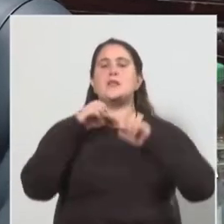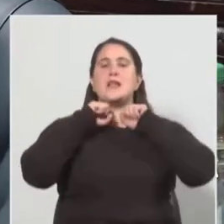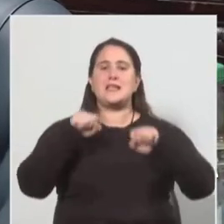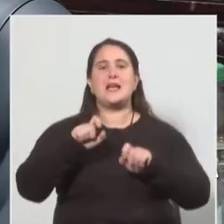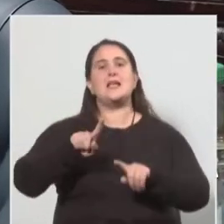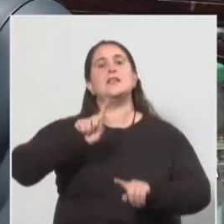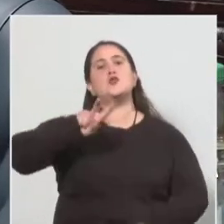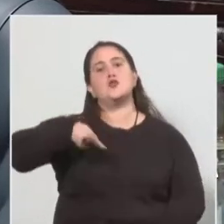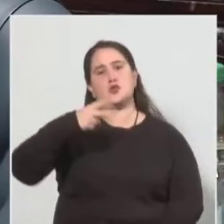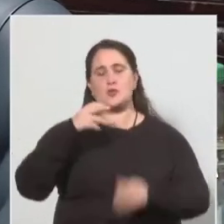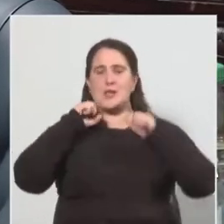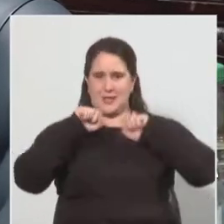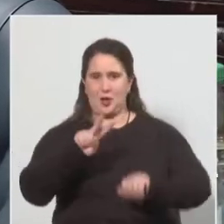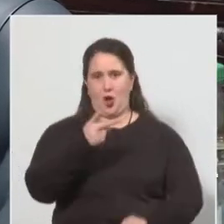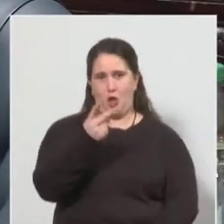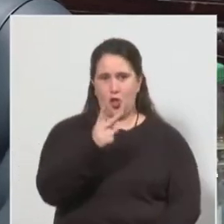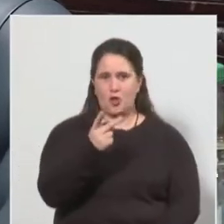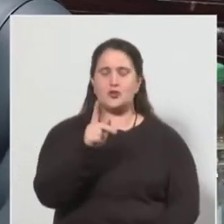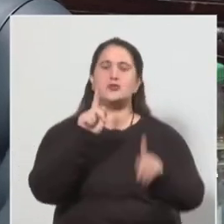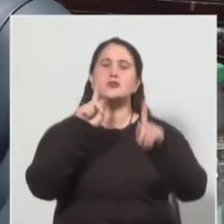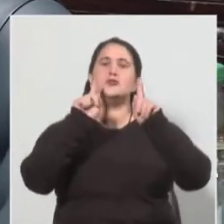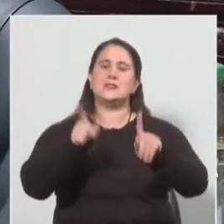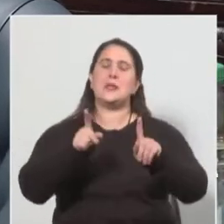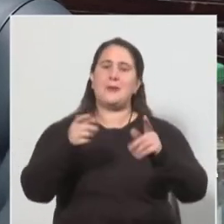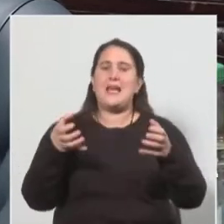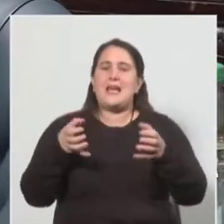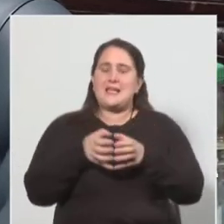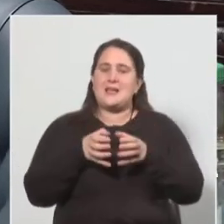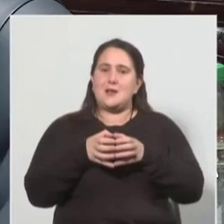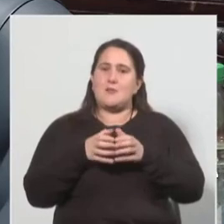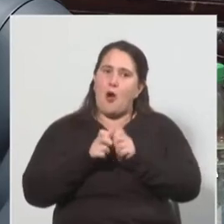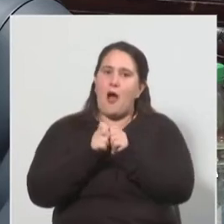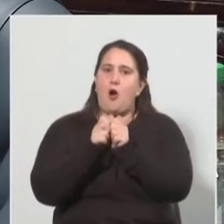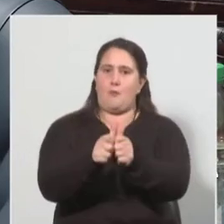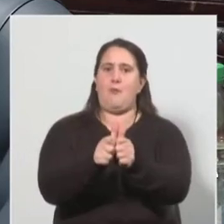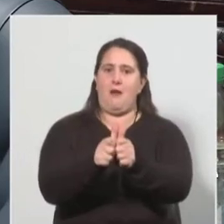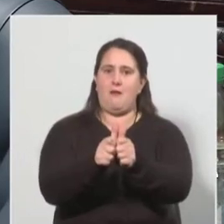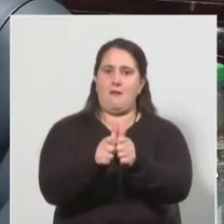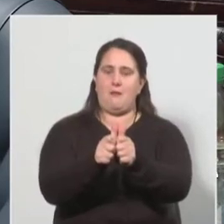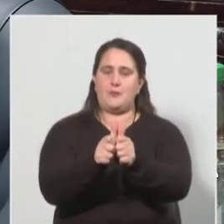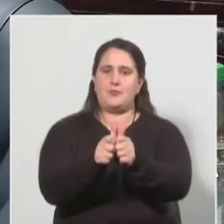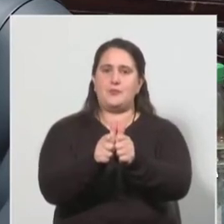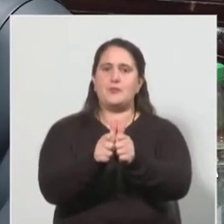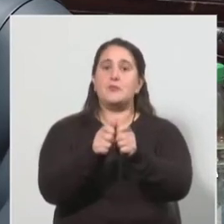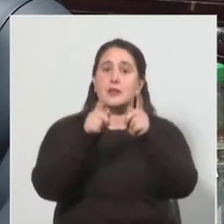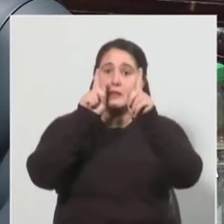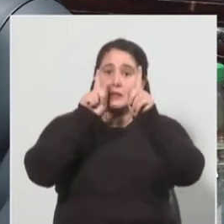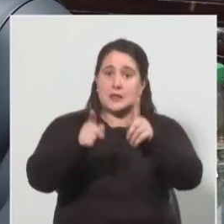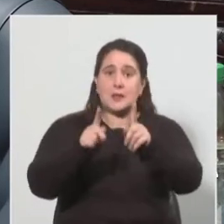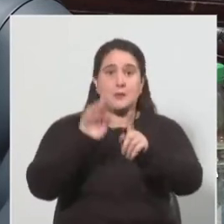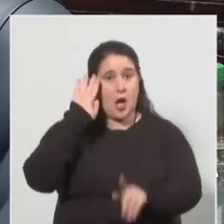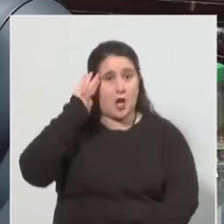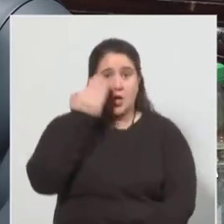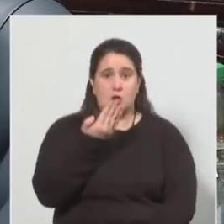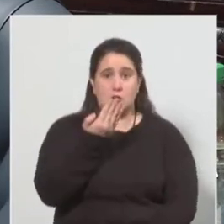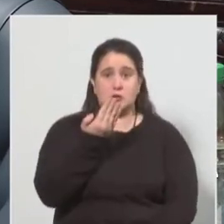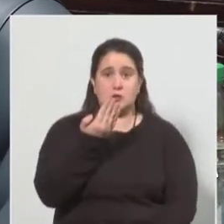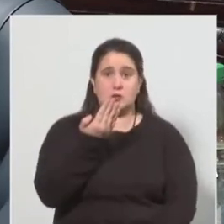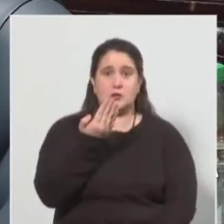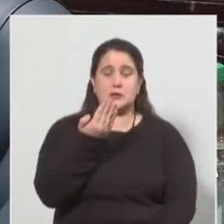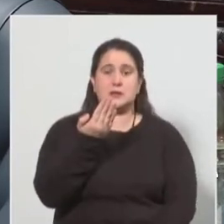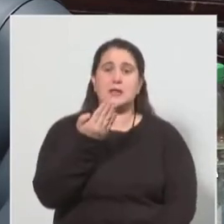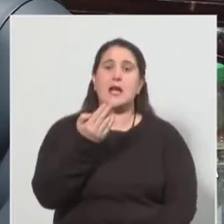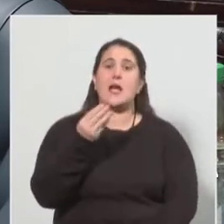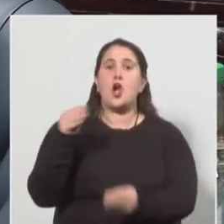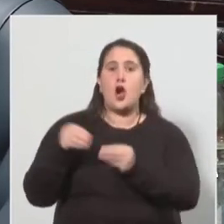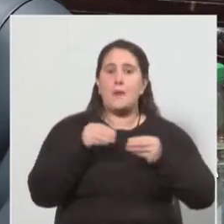y al señor subsecretario, y bueno, y a los equipos que los acompañan, y también reconocer a los